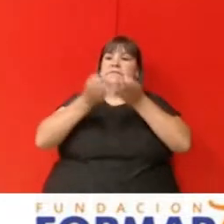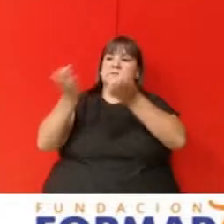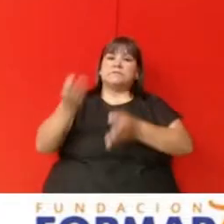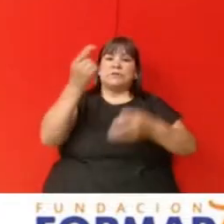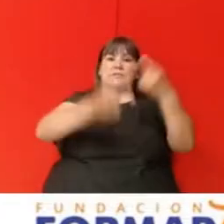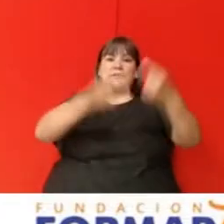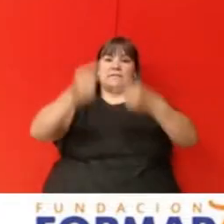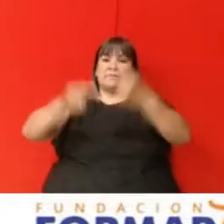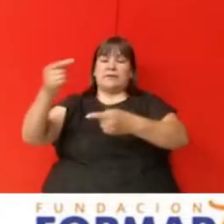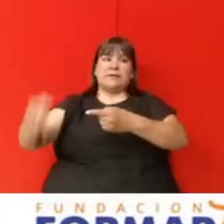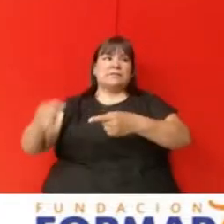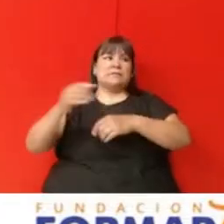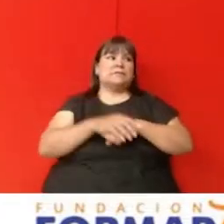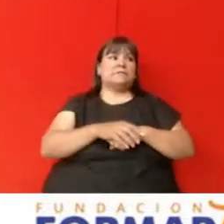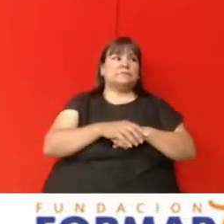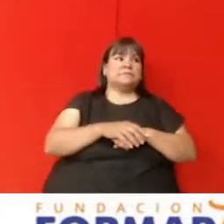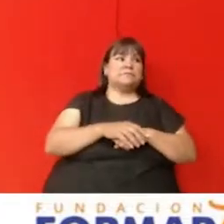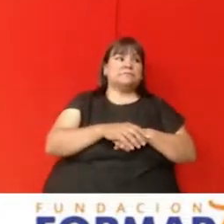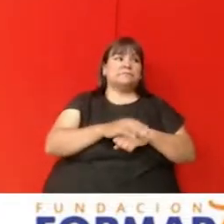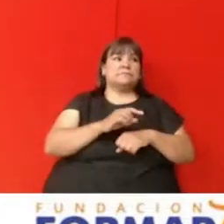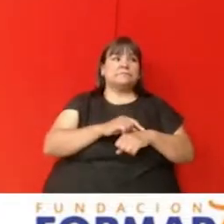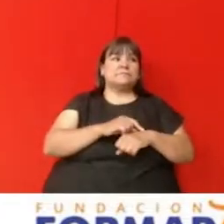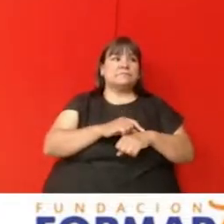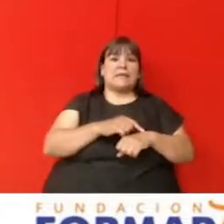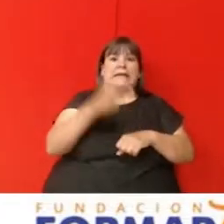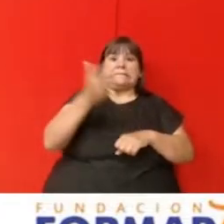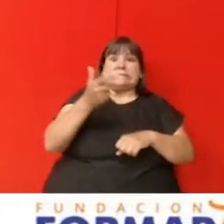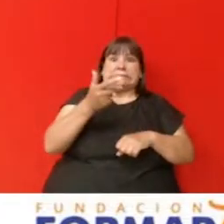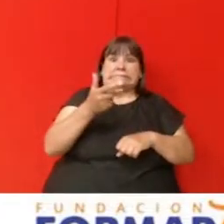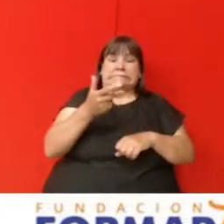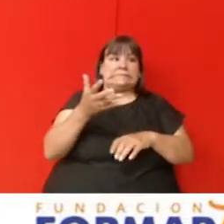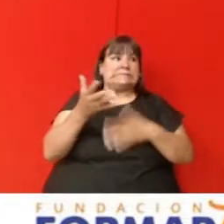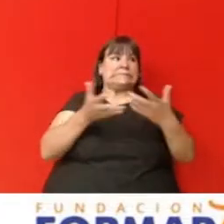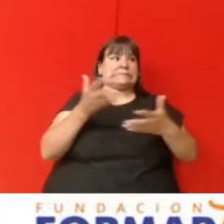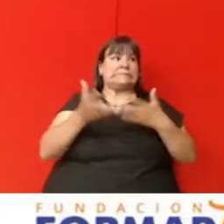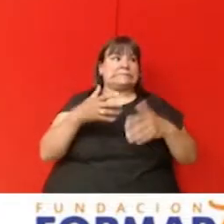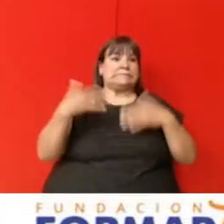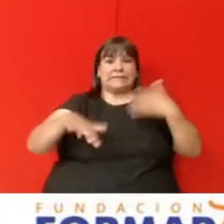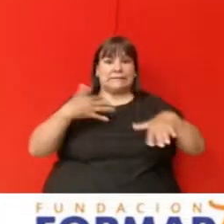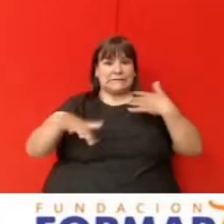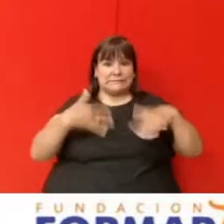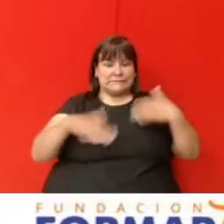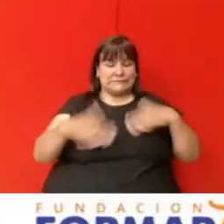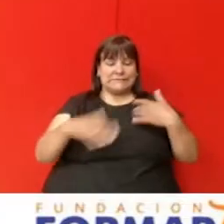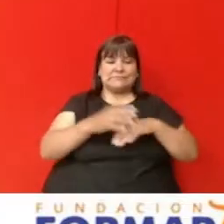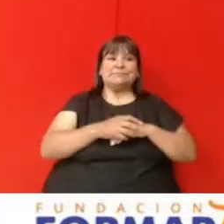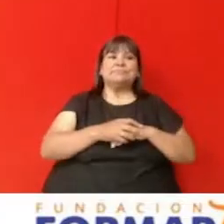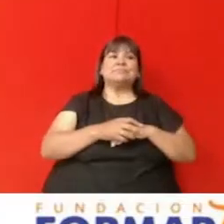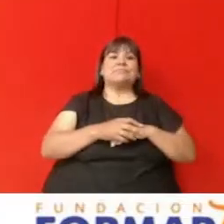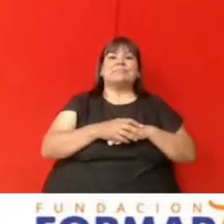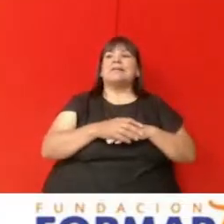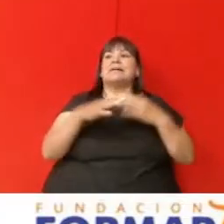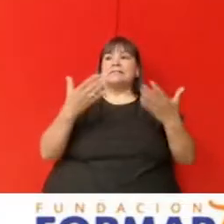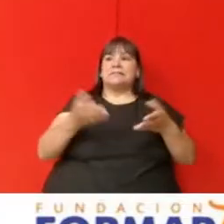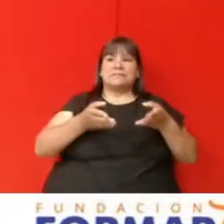y ¿cuánto tengo? 5, 3 minutos. Bueno, voy más rápido. Bueno, los servicios